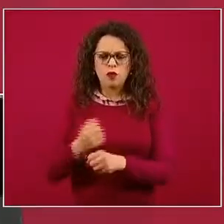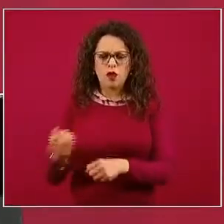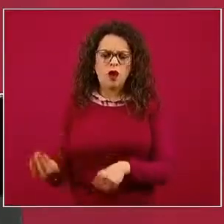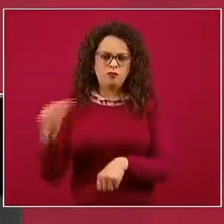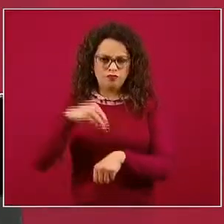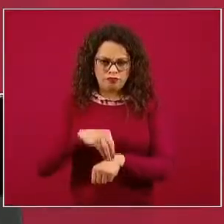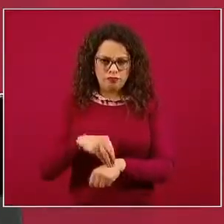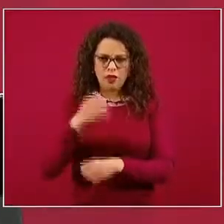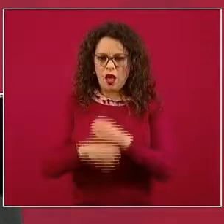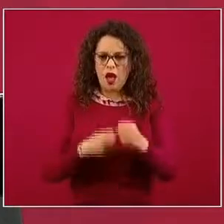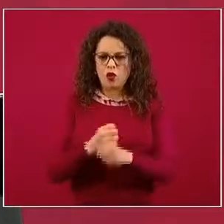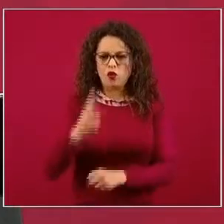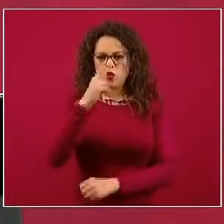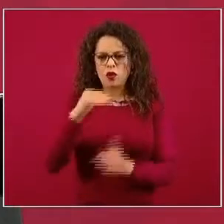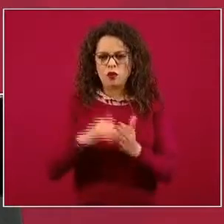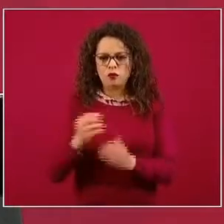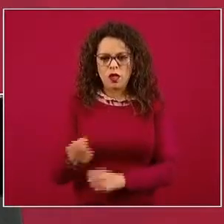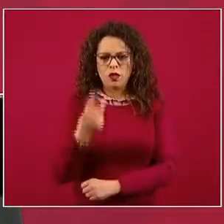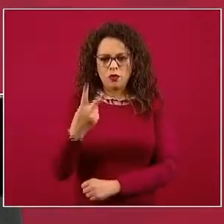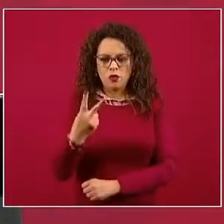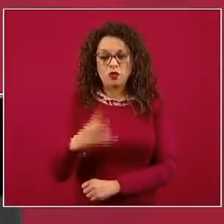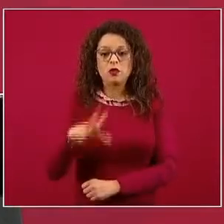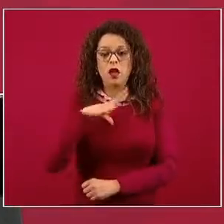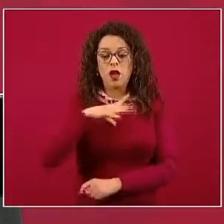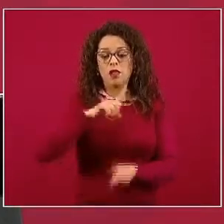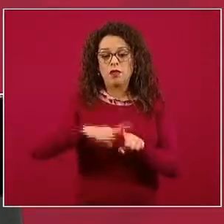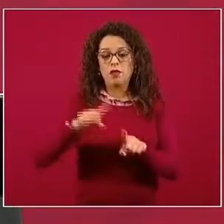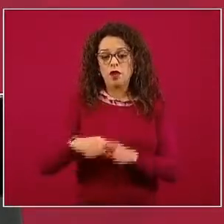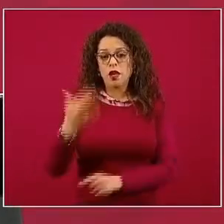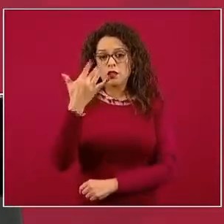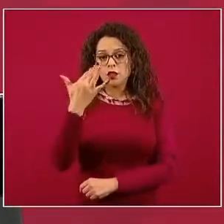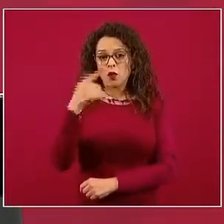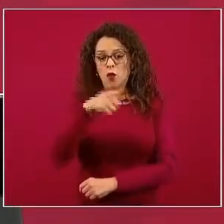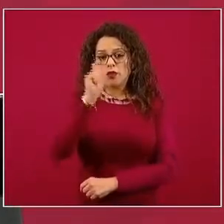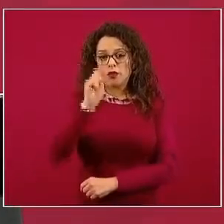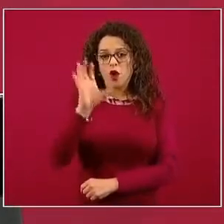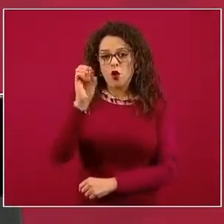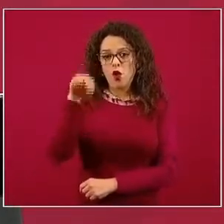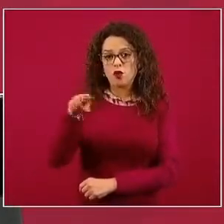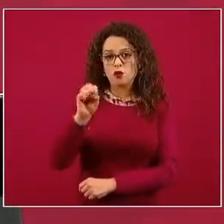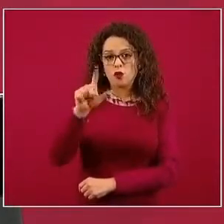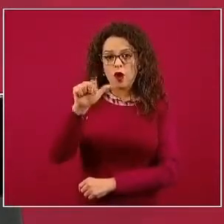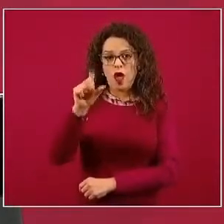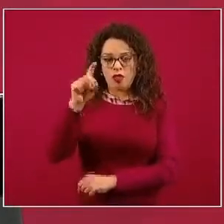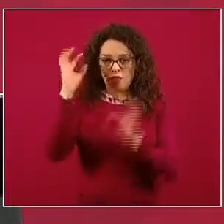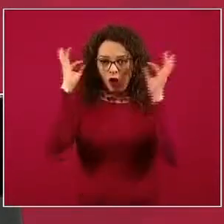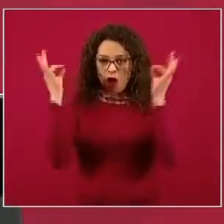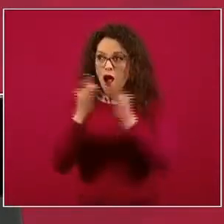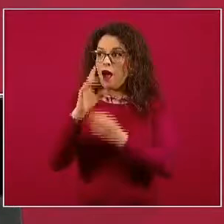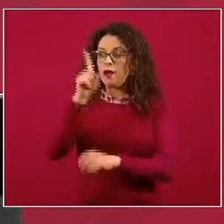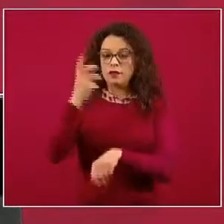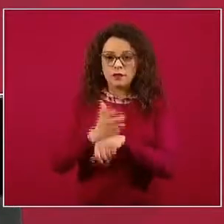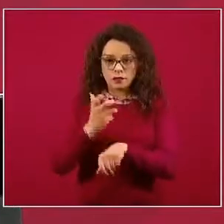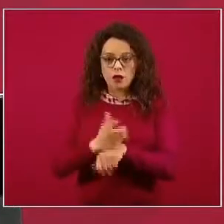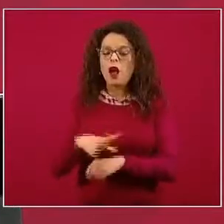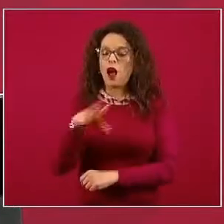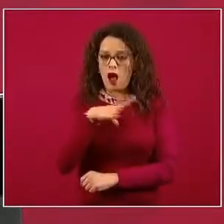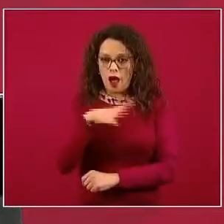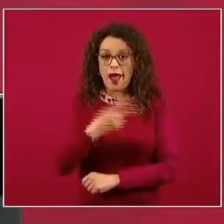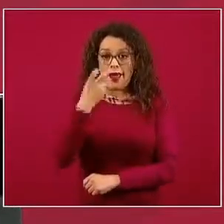2002, y funciona en los 50 consulados de México en Estados Unidos. Esencialmente, las ventanillas de